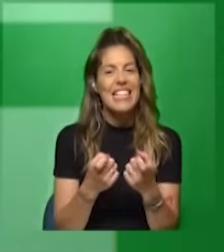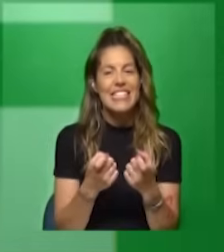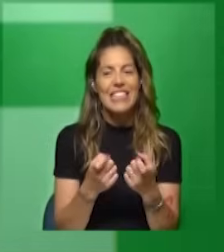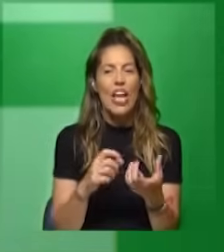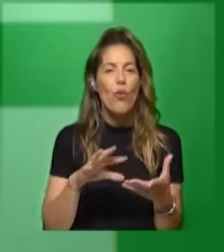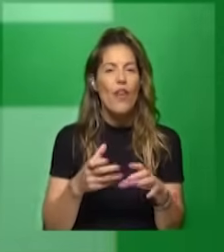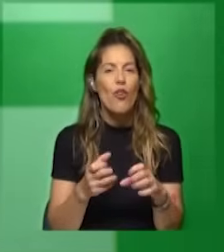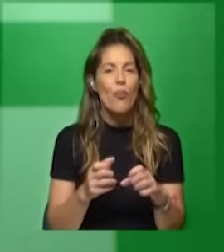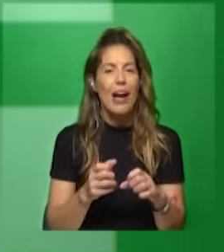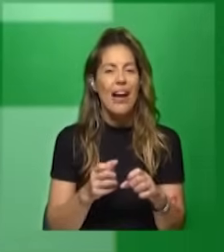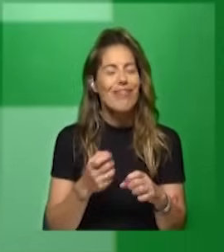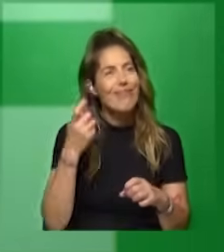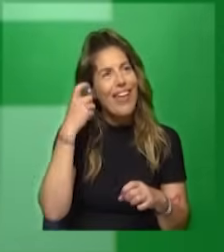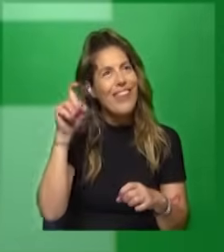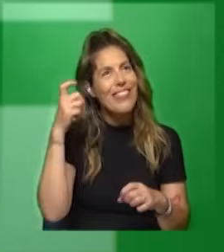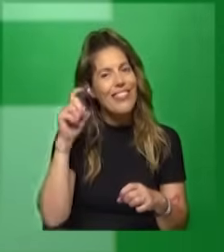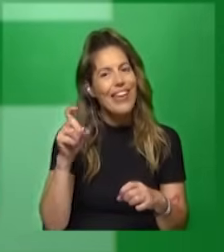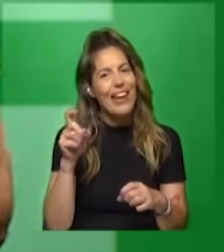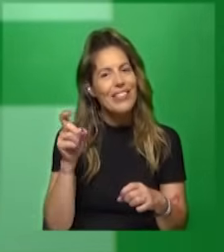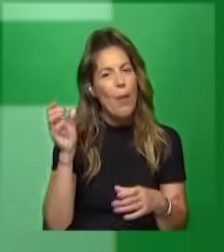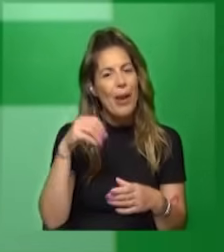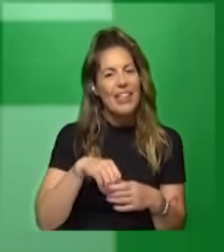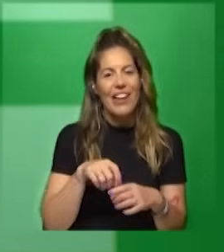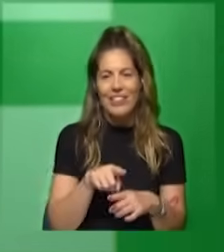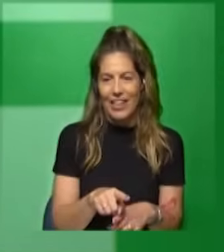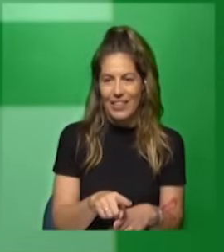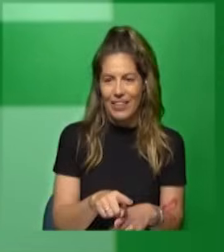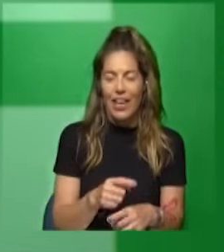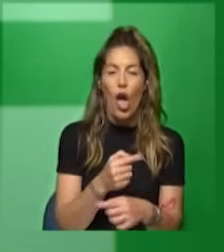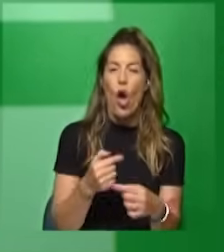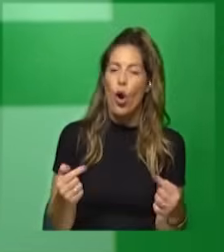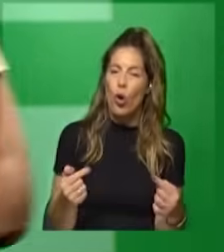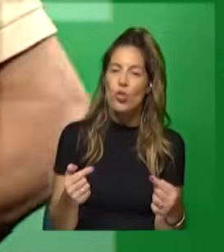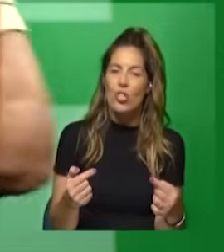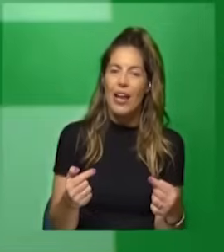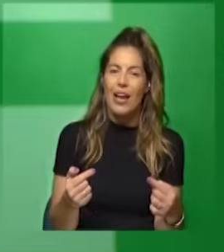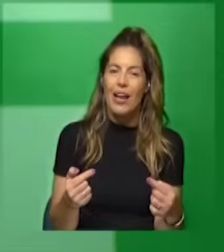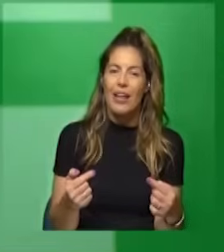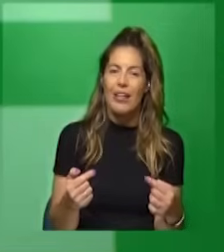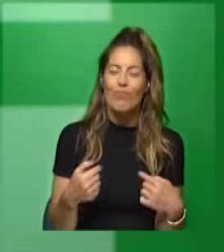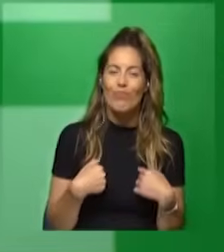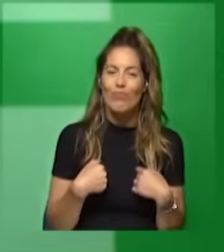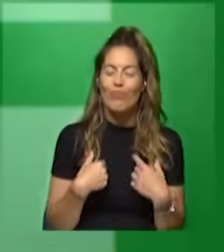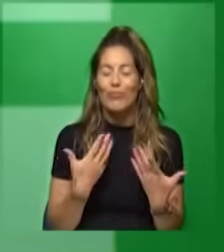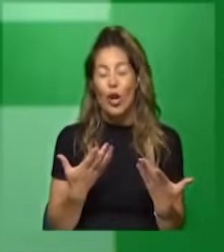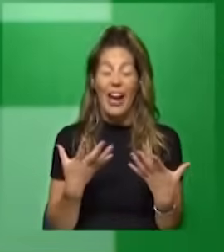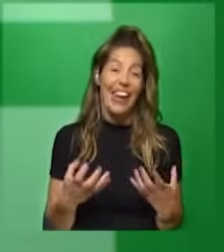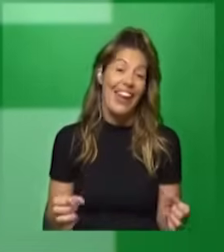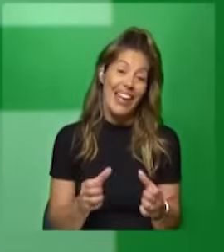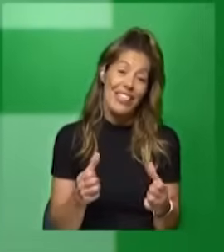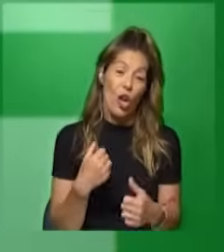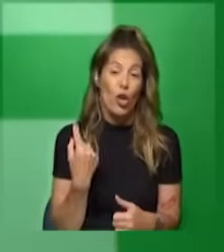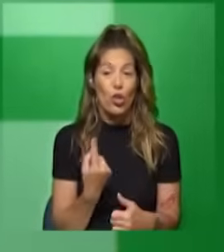armazón de ideas para meterla en algún lado, cosa que me parece un poco pretencioso ser